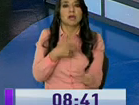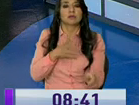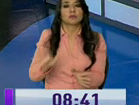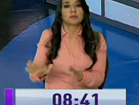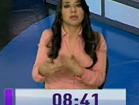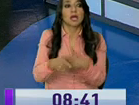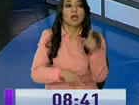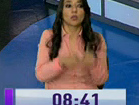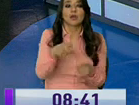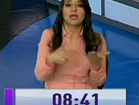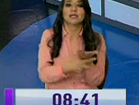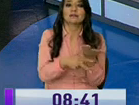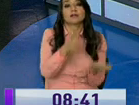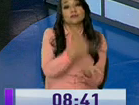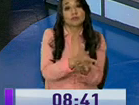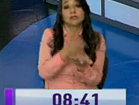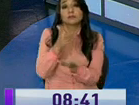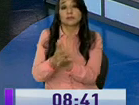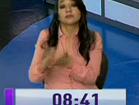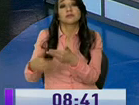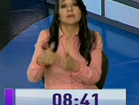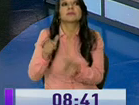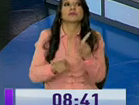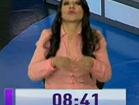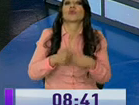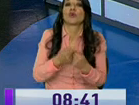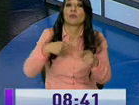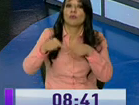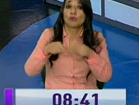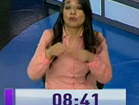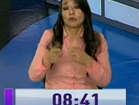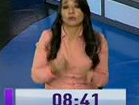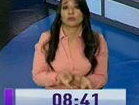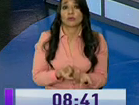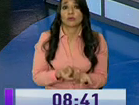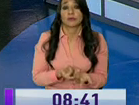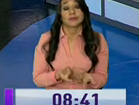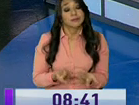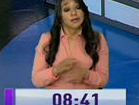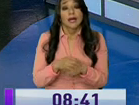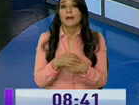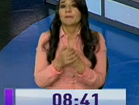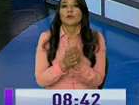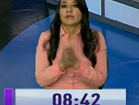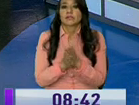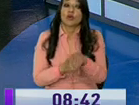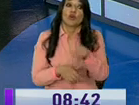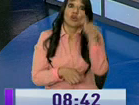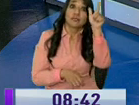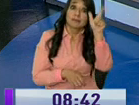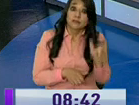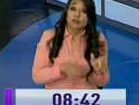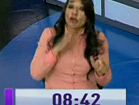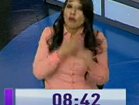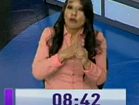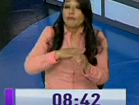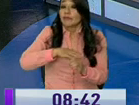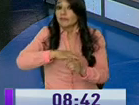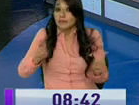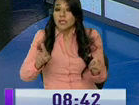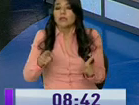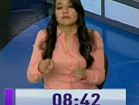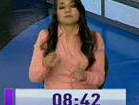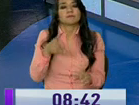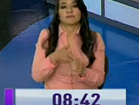cerradas de algunas estaciones, así que gente, ¿cómo se va a movilizar? Y lo lamentable, gente que pesca a río revuelto. Otra gente que tiene otra intencionalidad, que es más grave